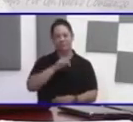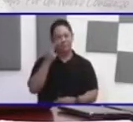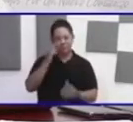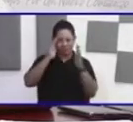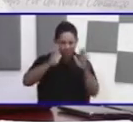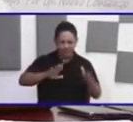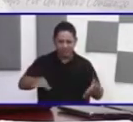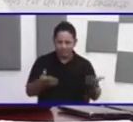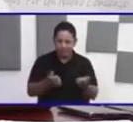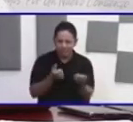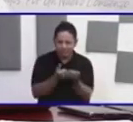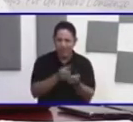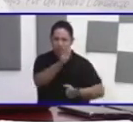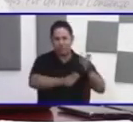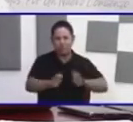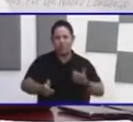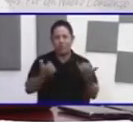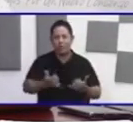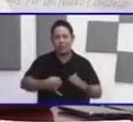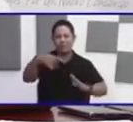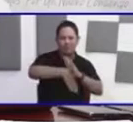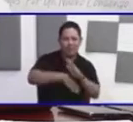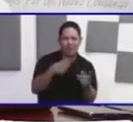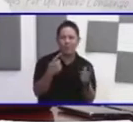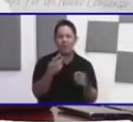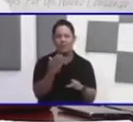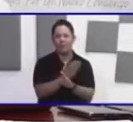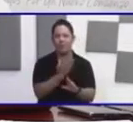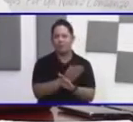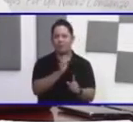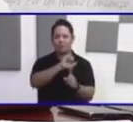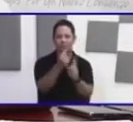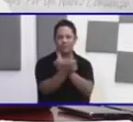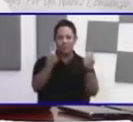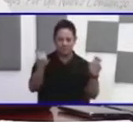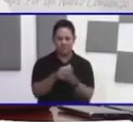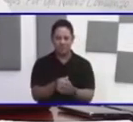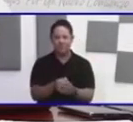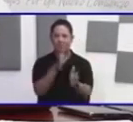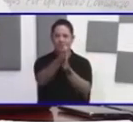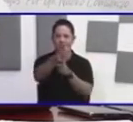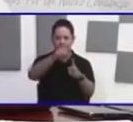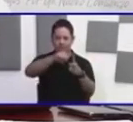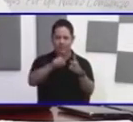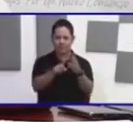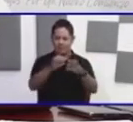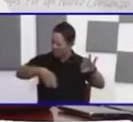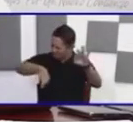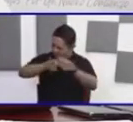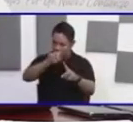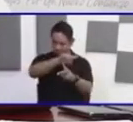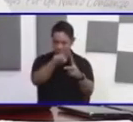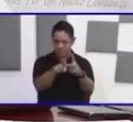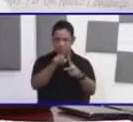social. También quiero hacer dos anuncios importantes. Un anuncio importante va a ser de